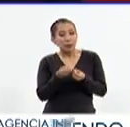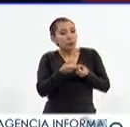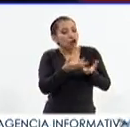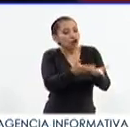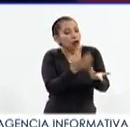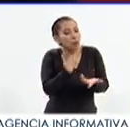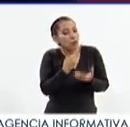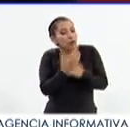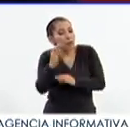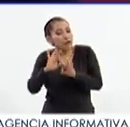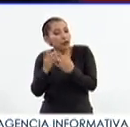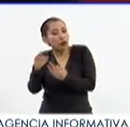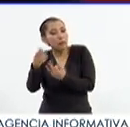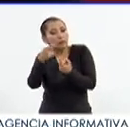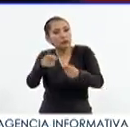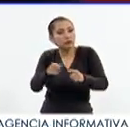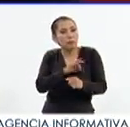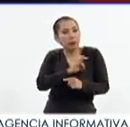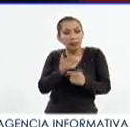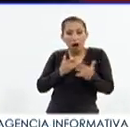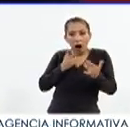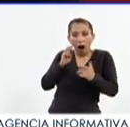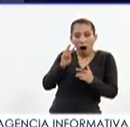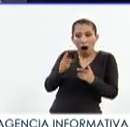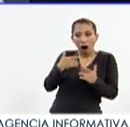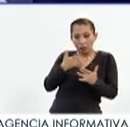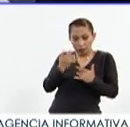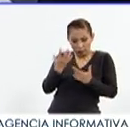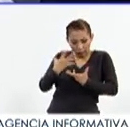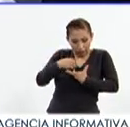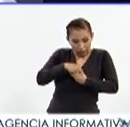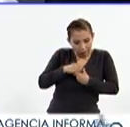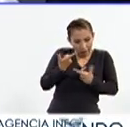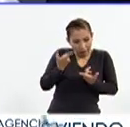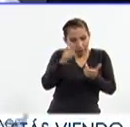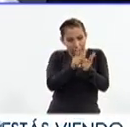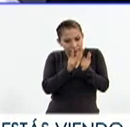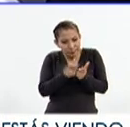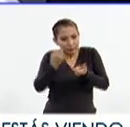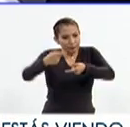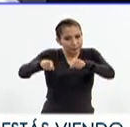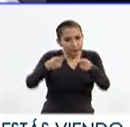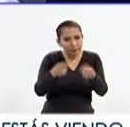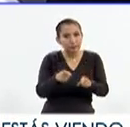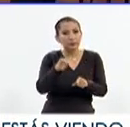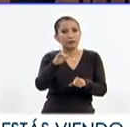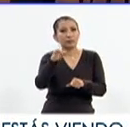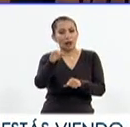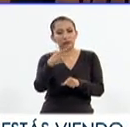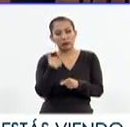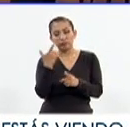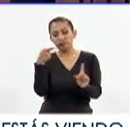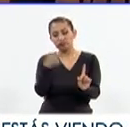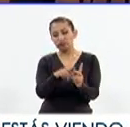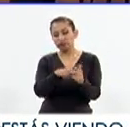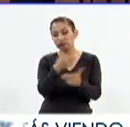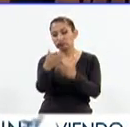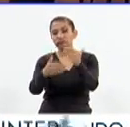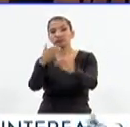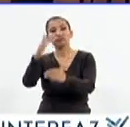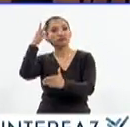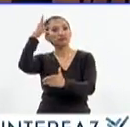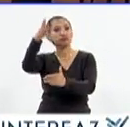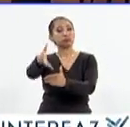contactar con lenguajes contemporáneos, que puedan sentir su propia música también plasmada en la orquesta. Y eso va a ser un punto de partida para